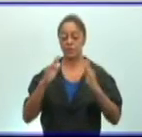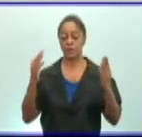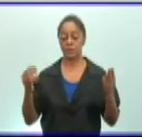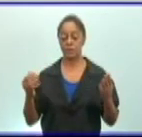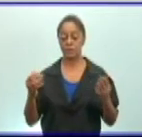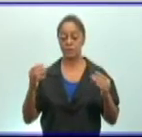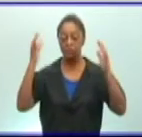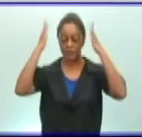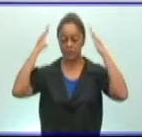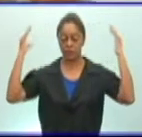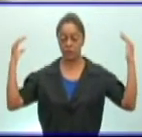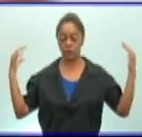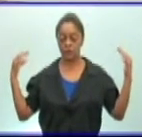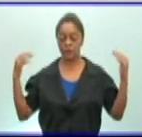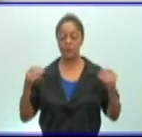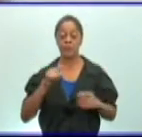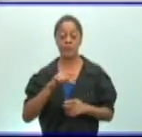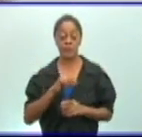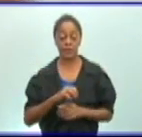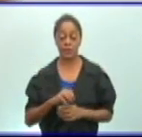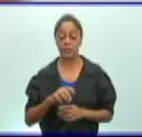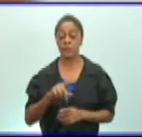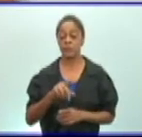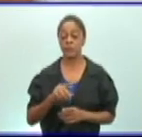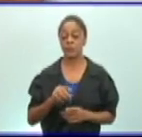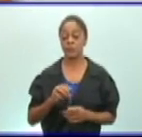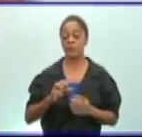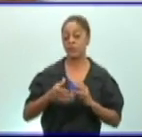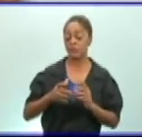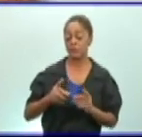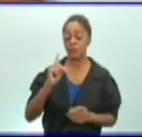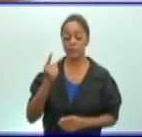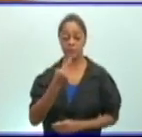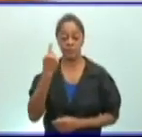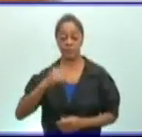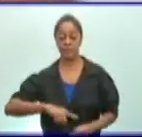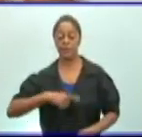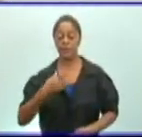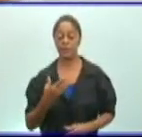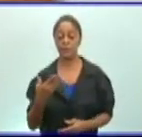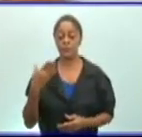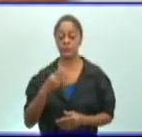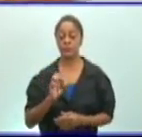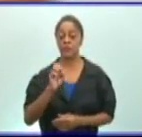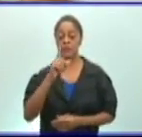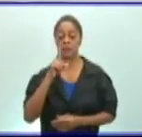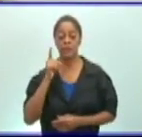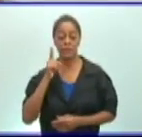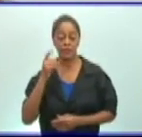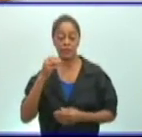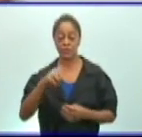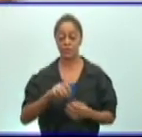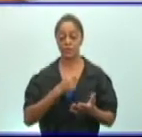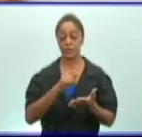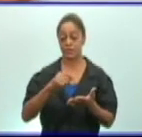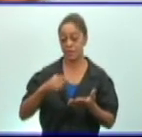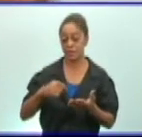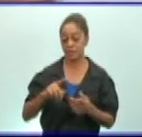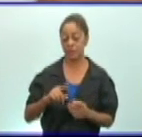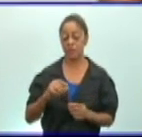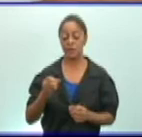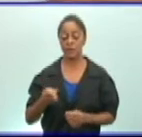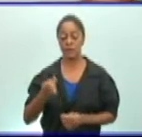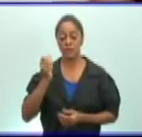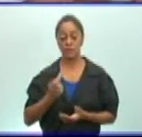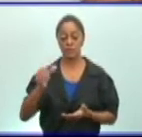Leones. Estos helenos formaron la primera cultura avanzada de lengua griega. Esta escritura fue bautizada